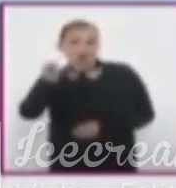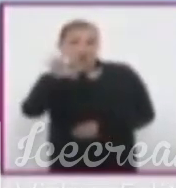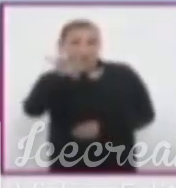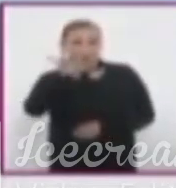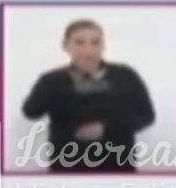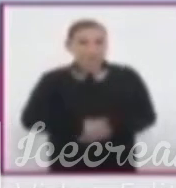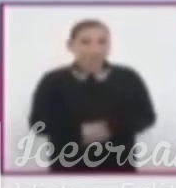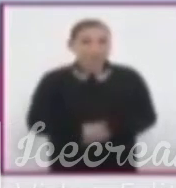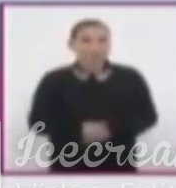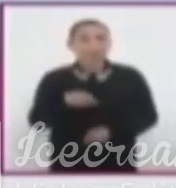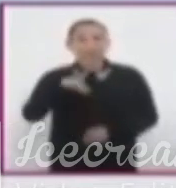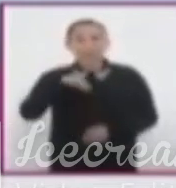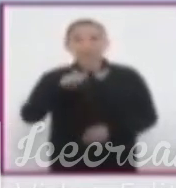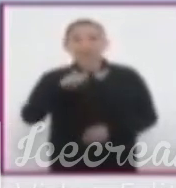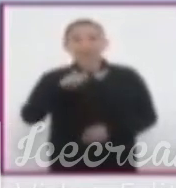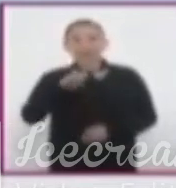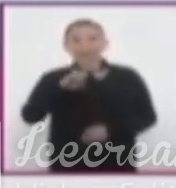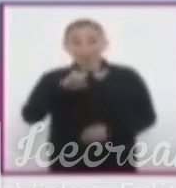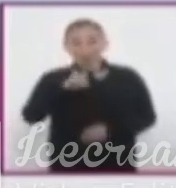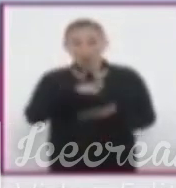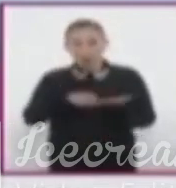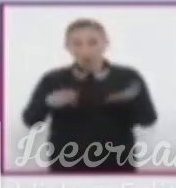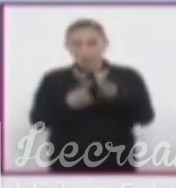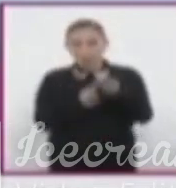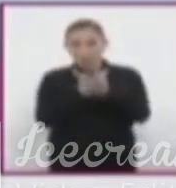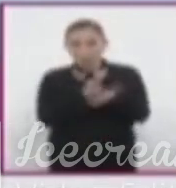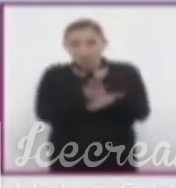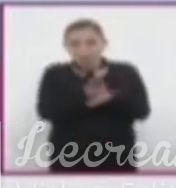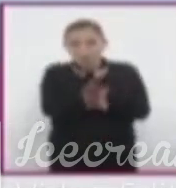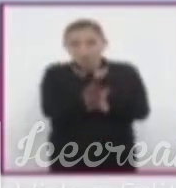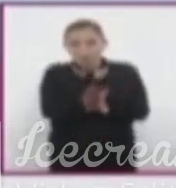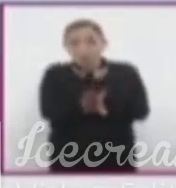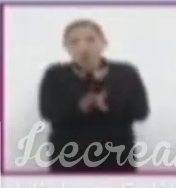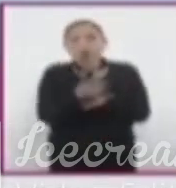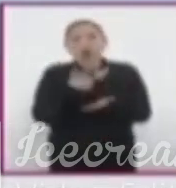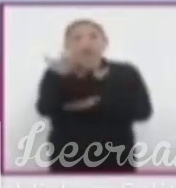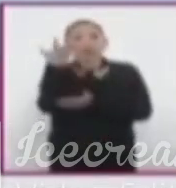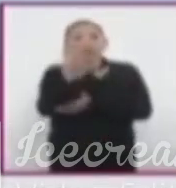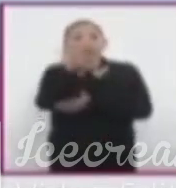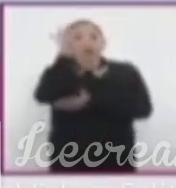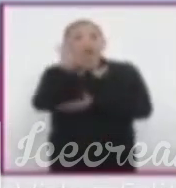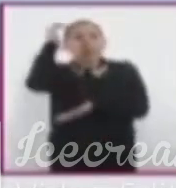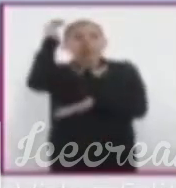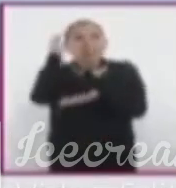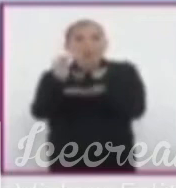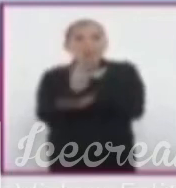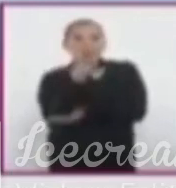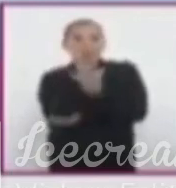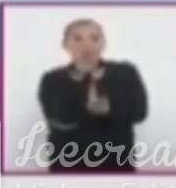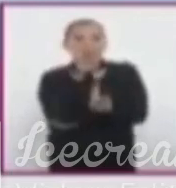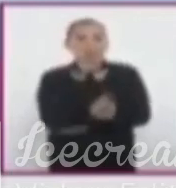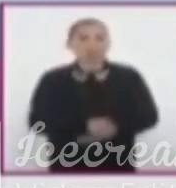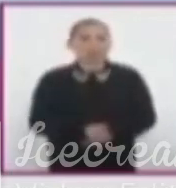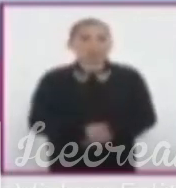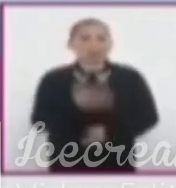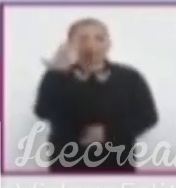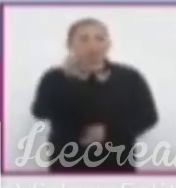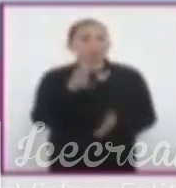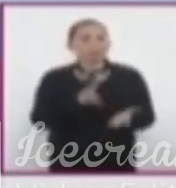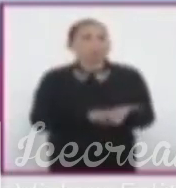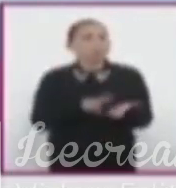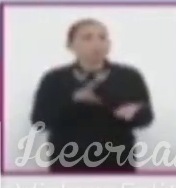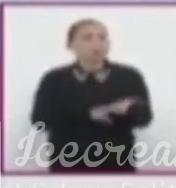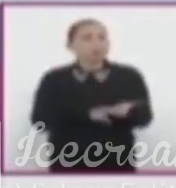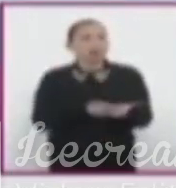250. Si Mateo comprara la licuadora de contado, obtendría un 10% de descuento. Para saber el